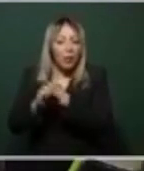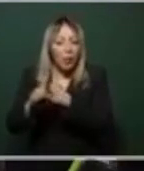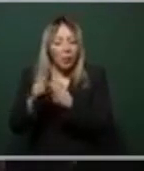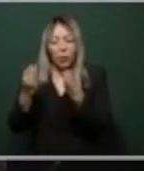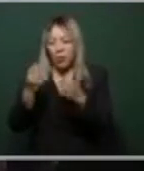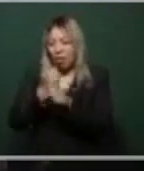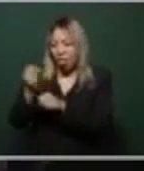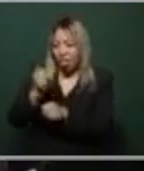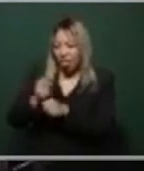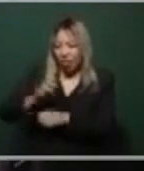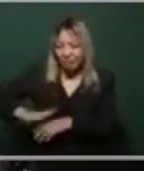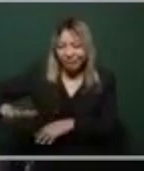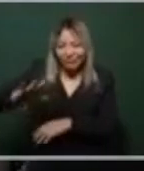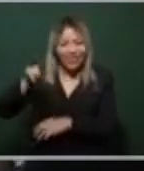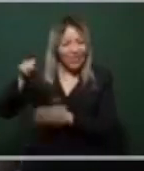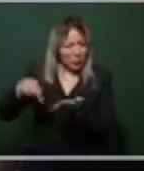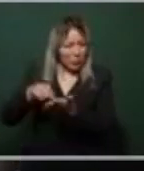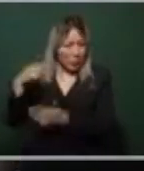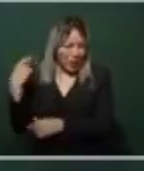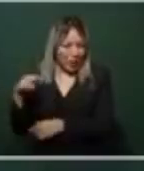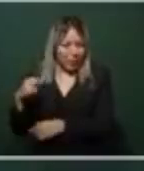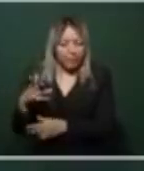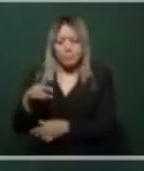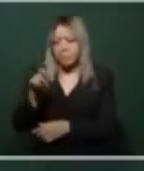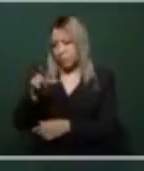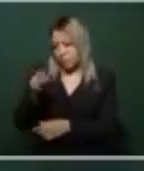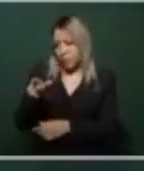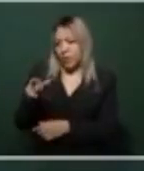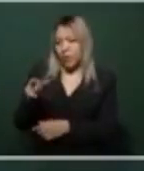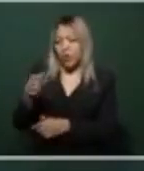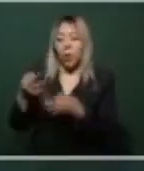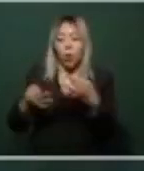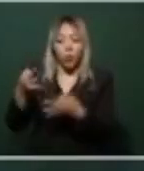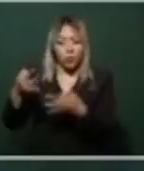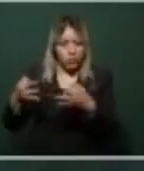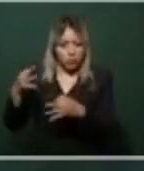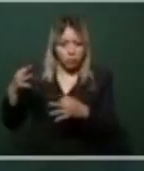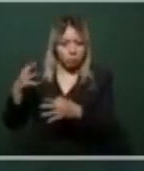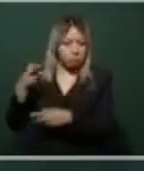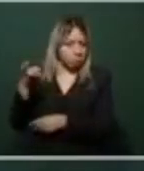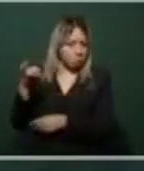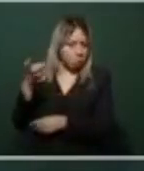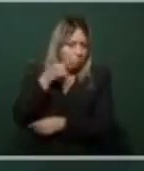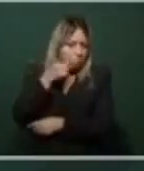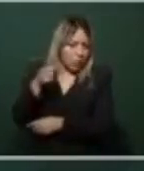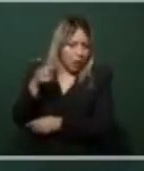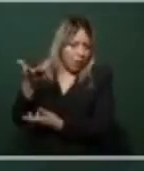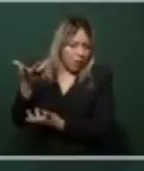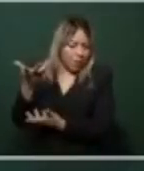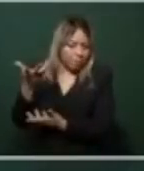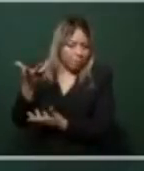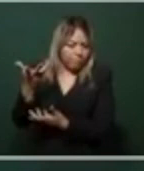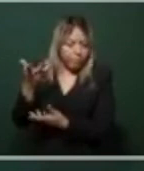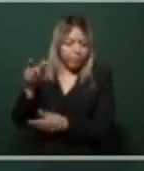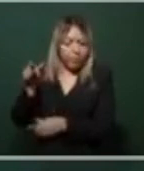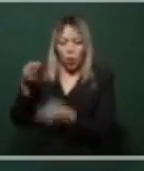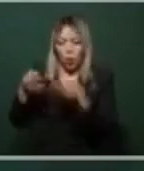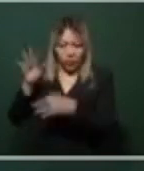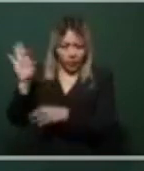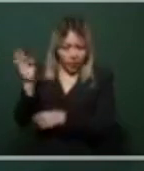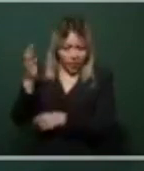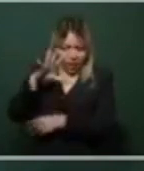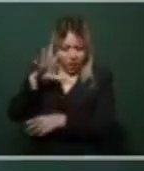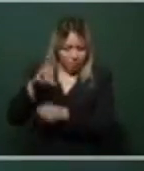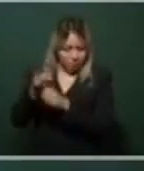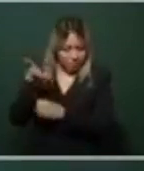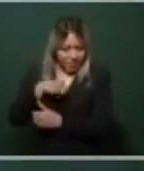Pues que la Fiscalía General resuelva quien corresponda y que